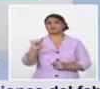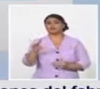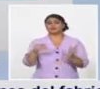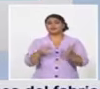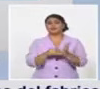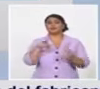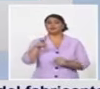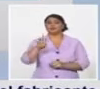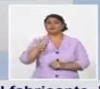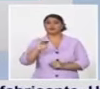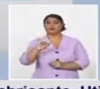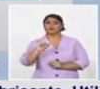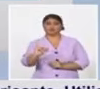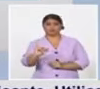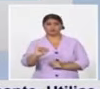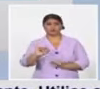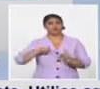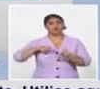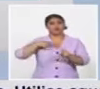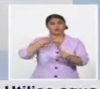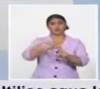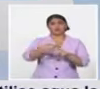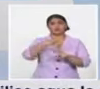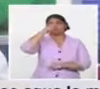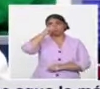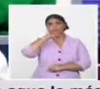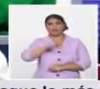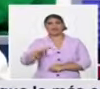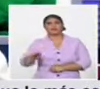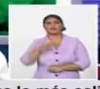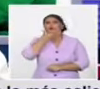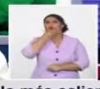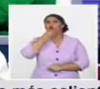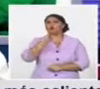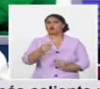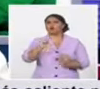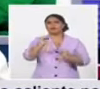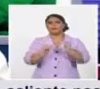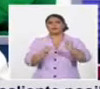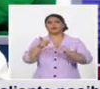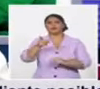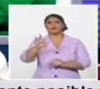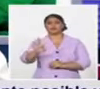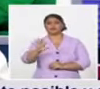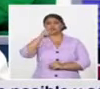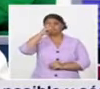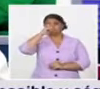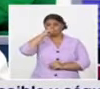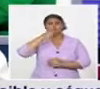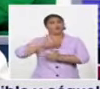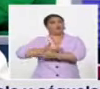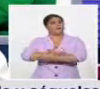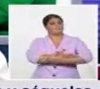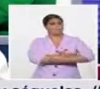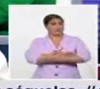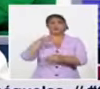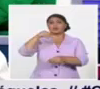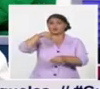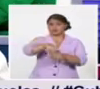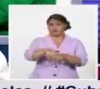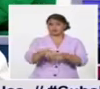15.246 niños, adolescentes, jóvenes de 18 y menos años de edad, lactantes, que han